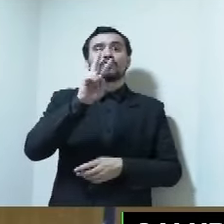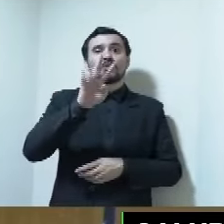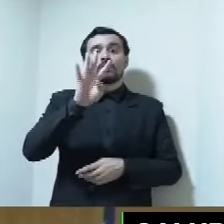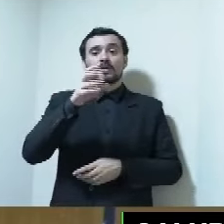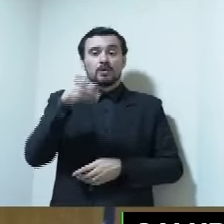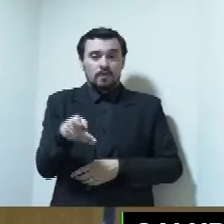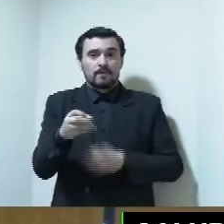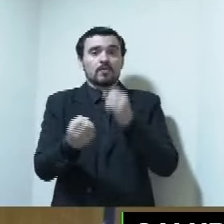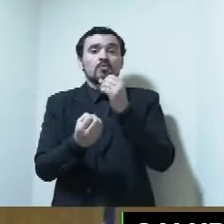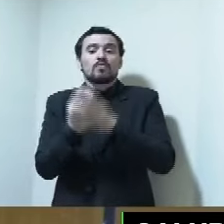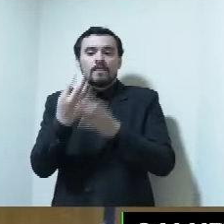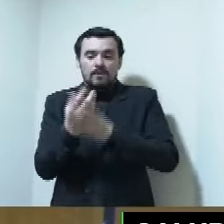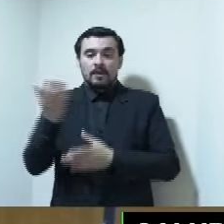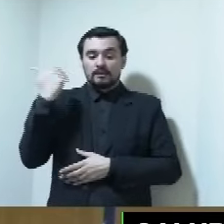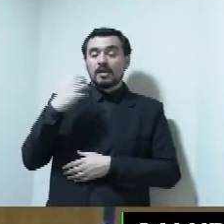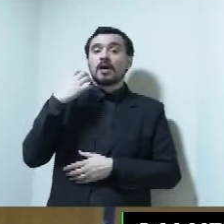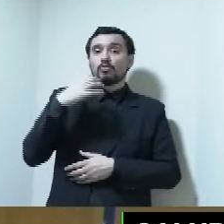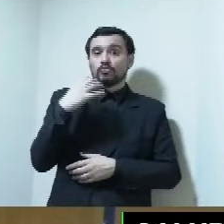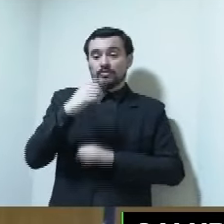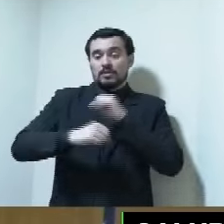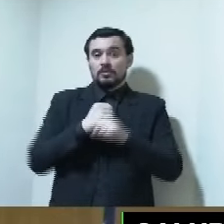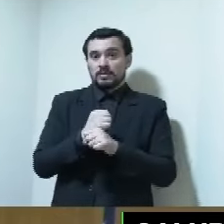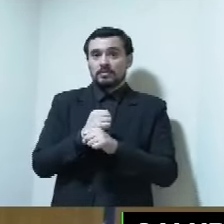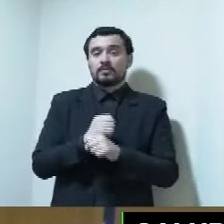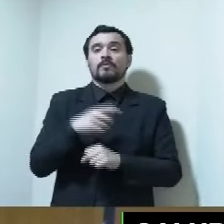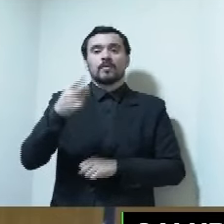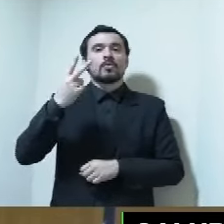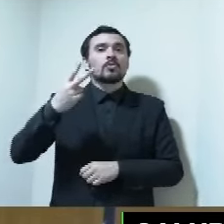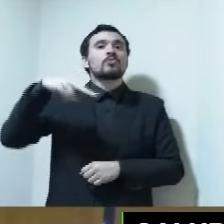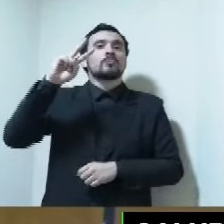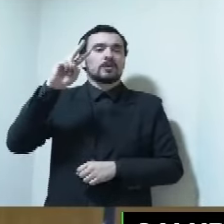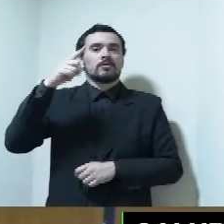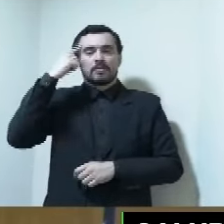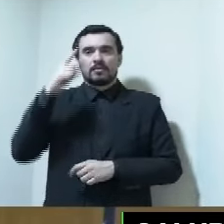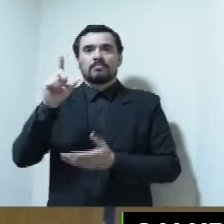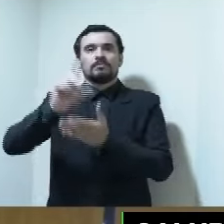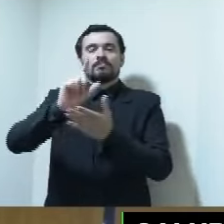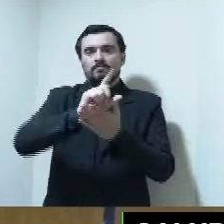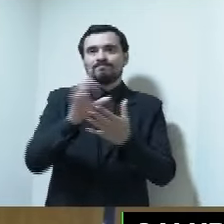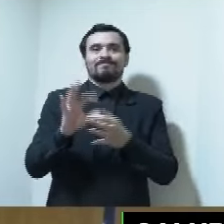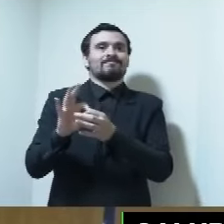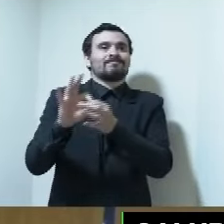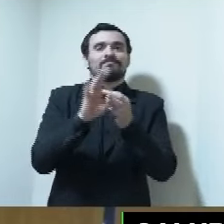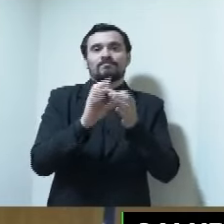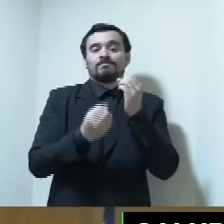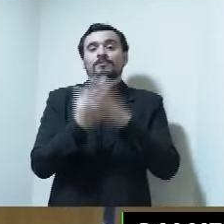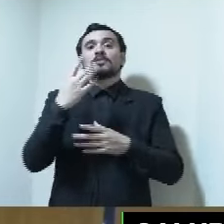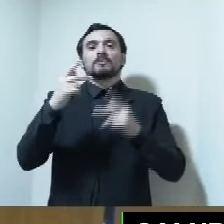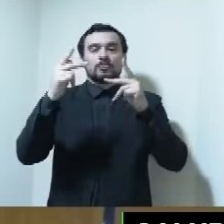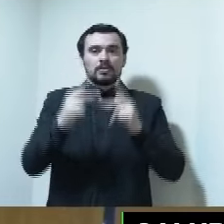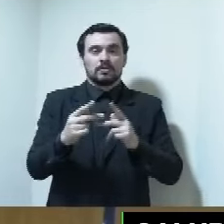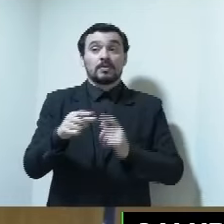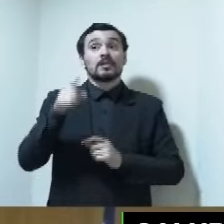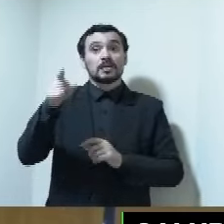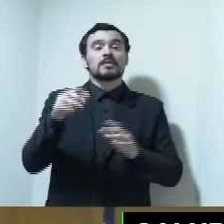nuevos establecimientos desde agosto del año pasado, duplicando la cantidad de establecimientos conectados desde el inicio del proyecto. Esto